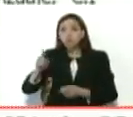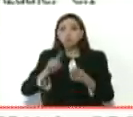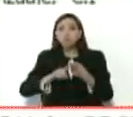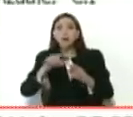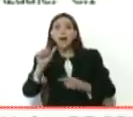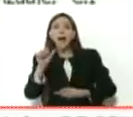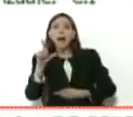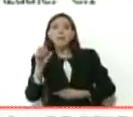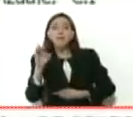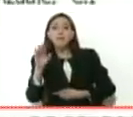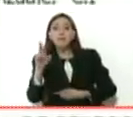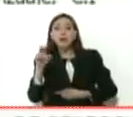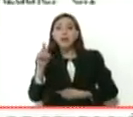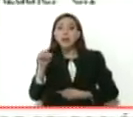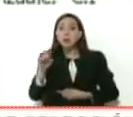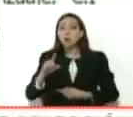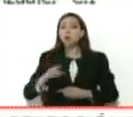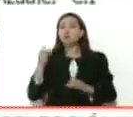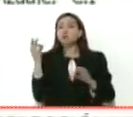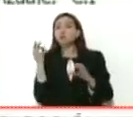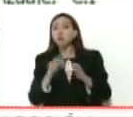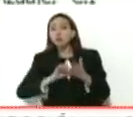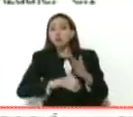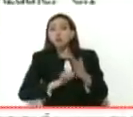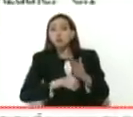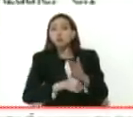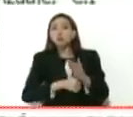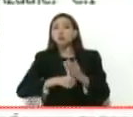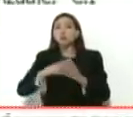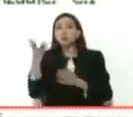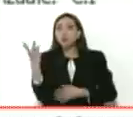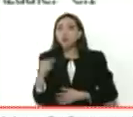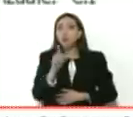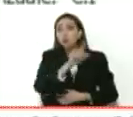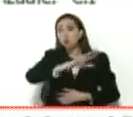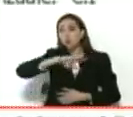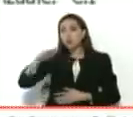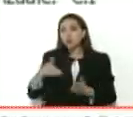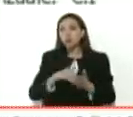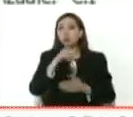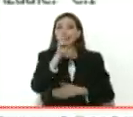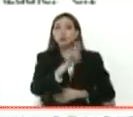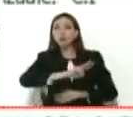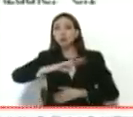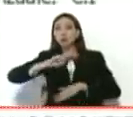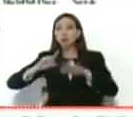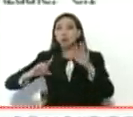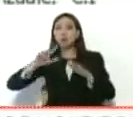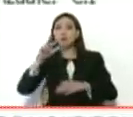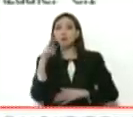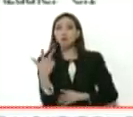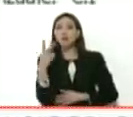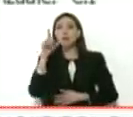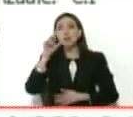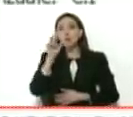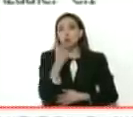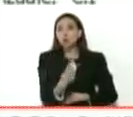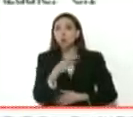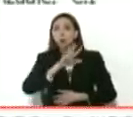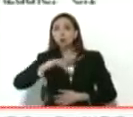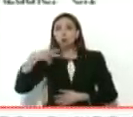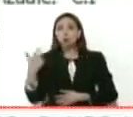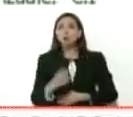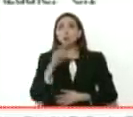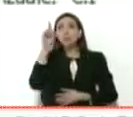chirinos asuaje con cédula de identidad 18 26 36 86 y la